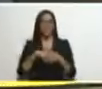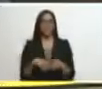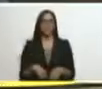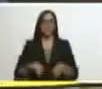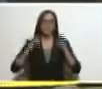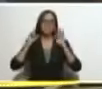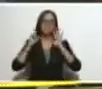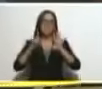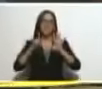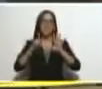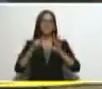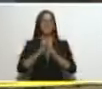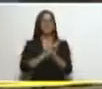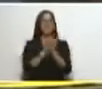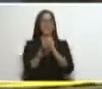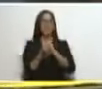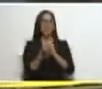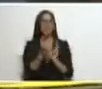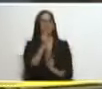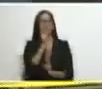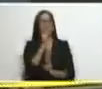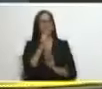7 han sido referéndum consultivo.